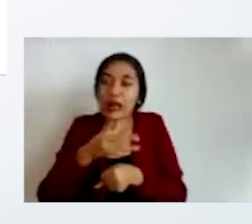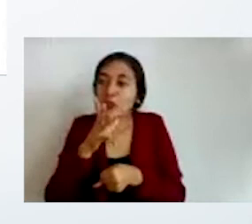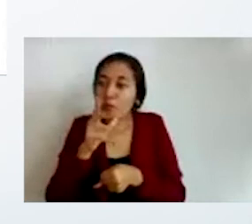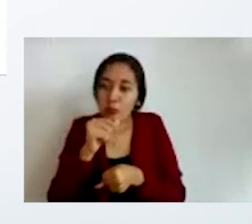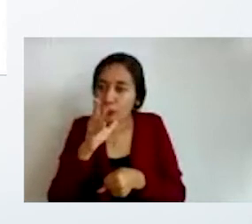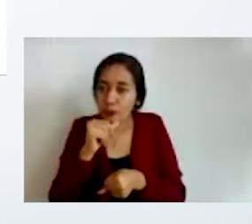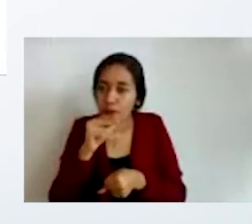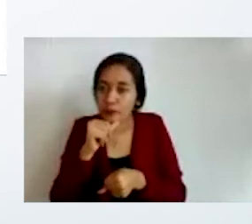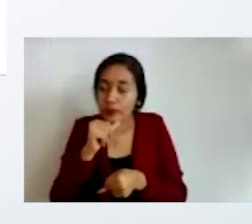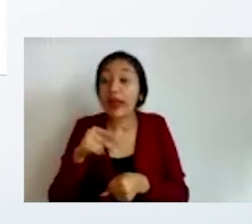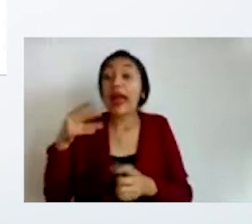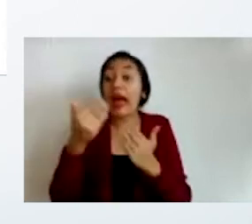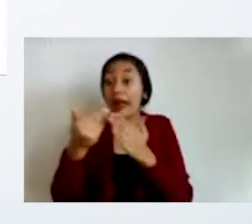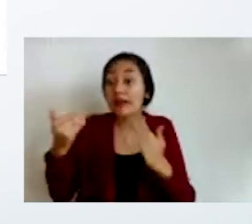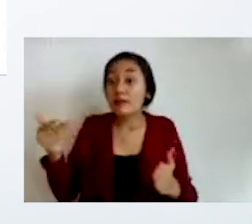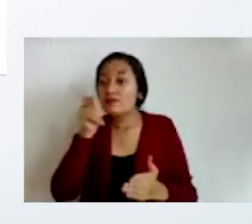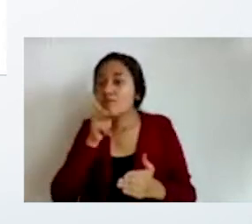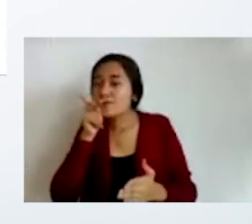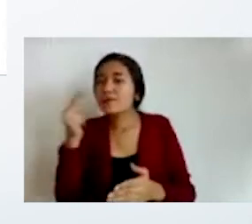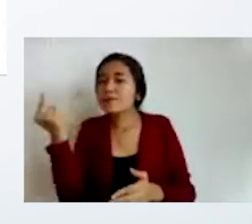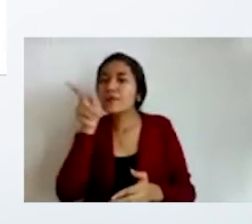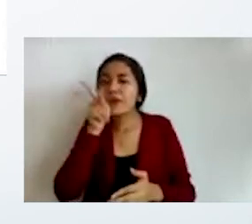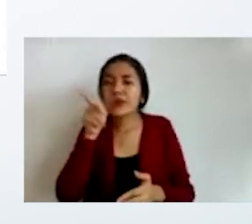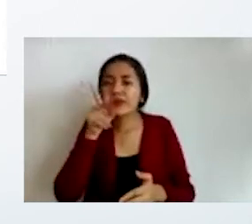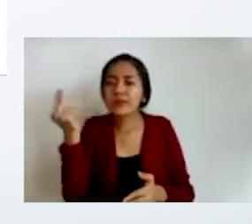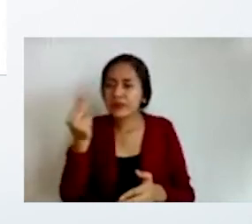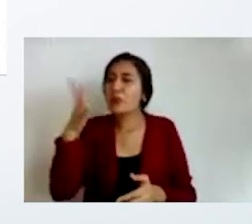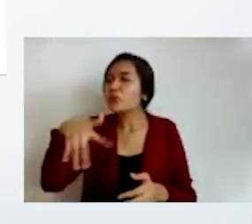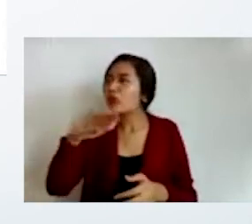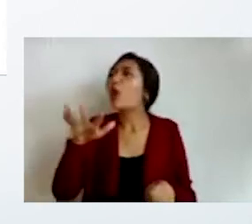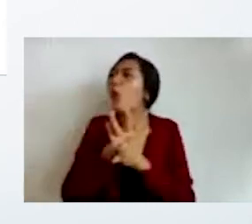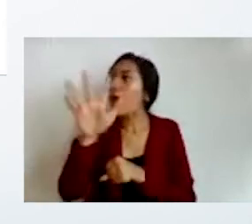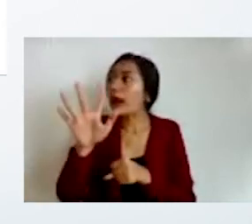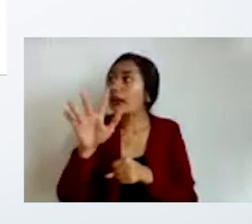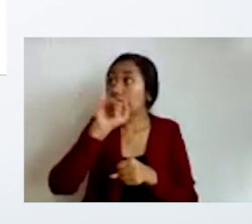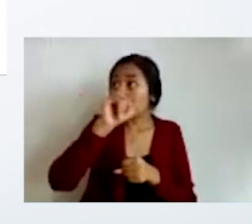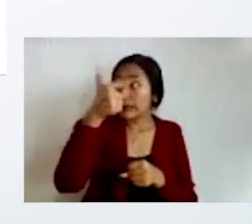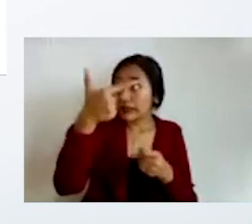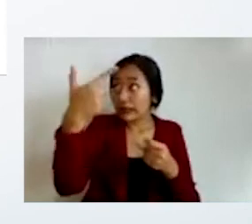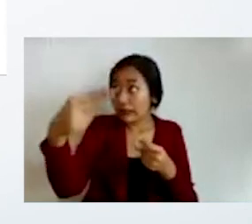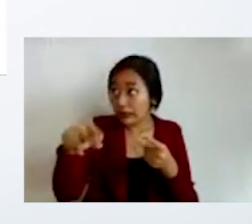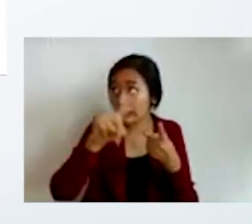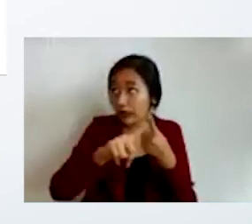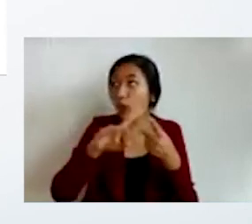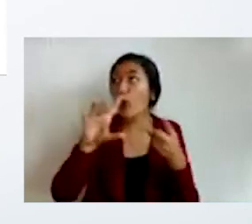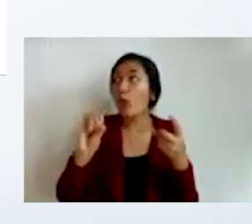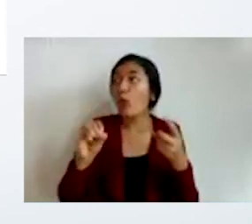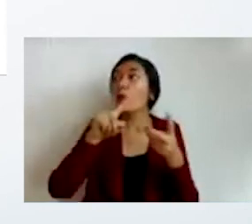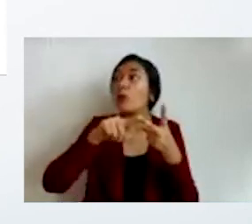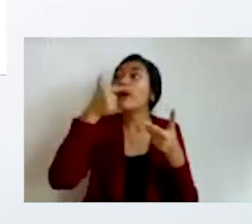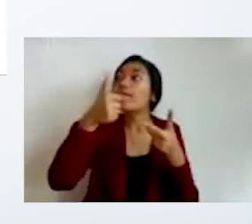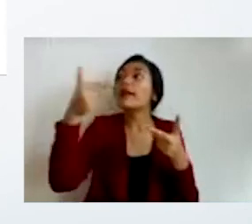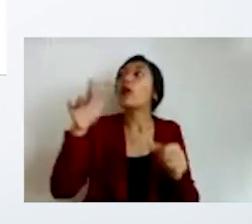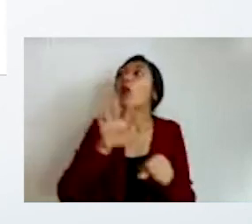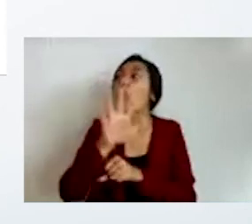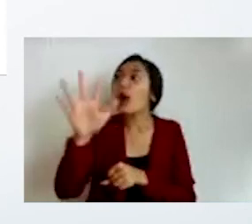es IgM o buscan IgG o buscan las dos. Cuando están buscando o tienen la capacidad de reconocer las dos, pues es